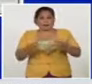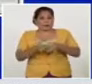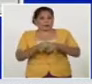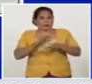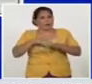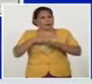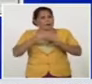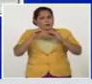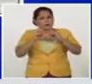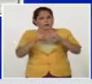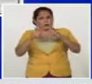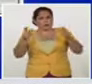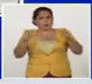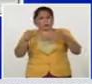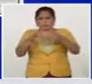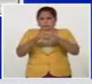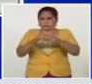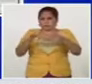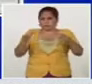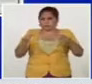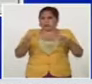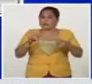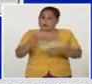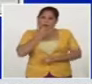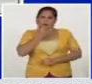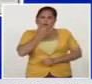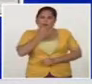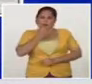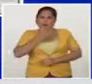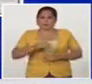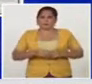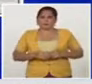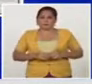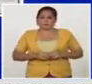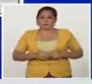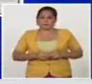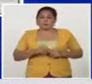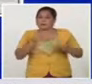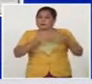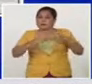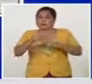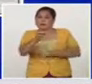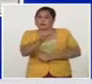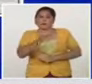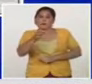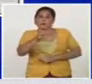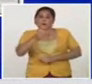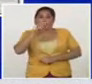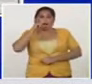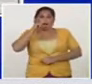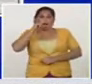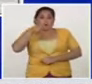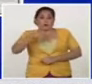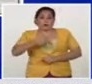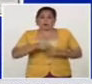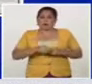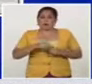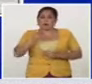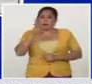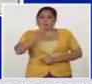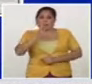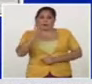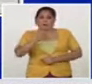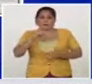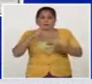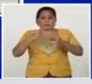sube, y que realmente afecta mucho, sobre todo los municipios de Bejucal, Batabanoqui,